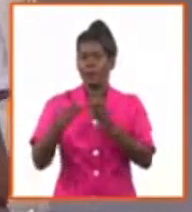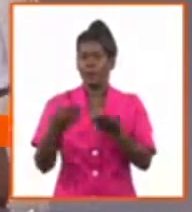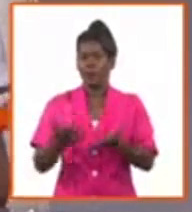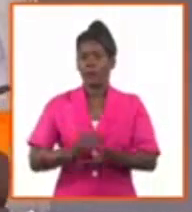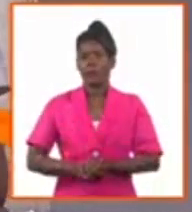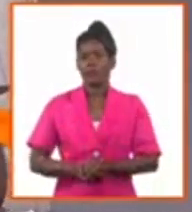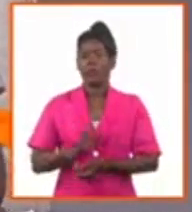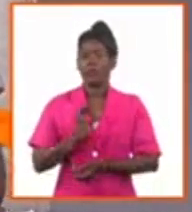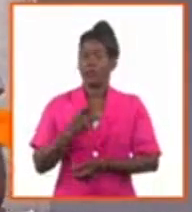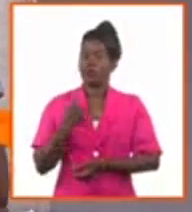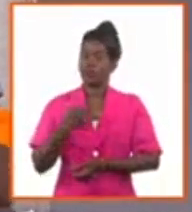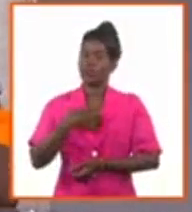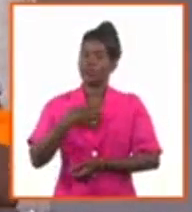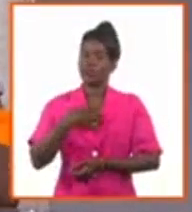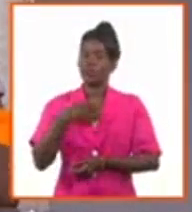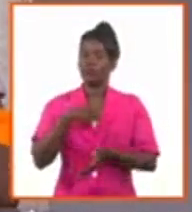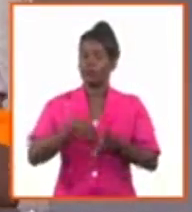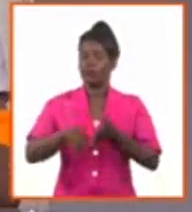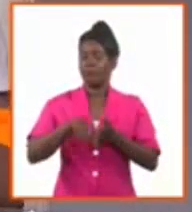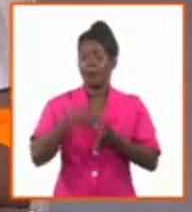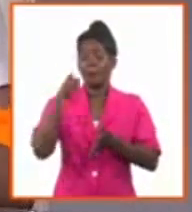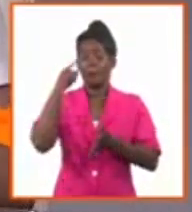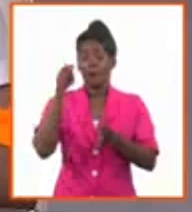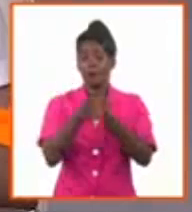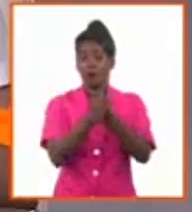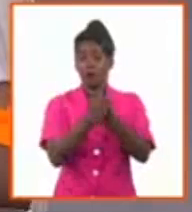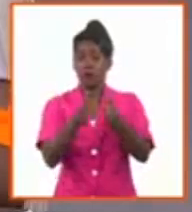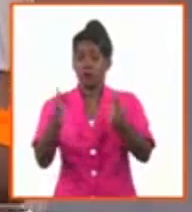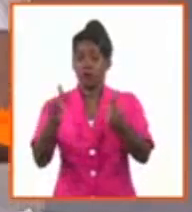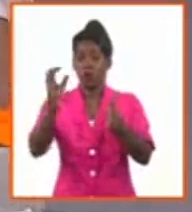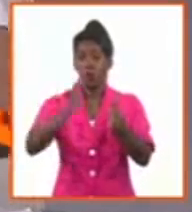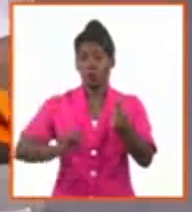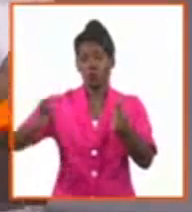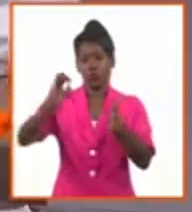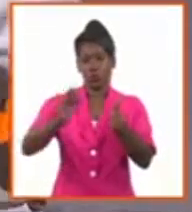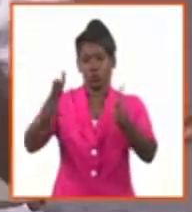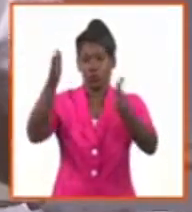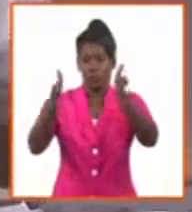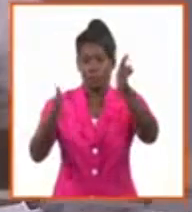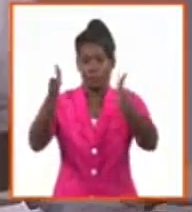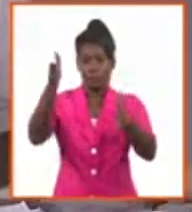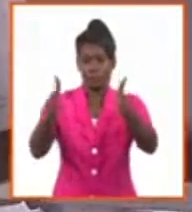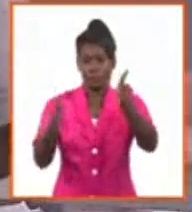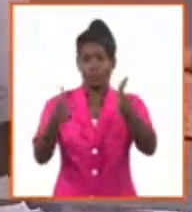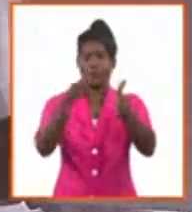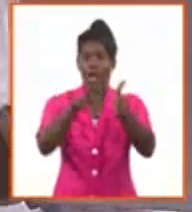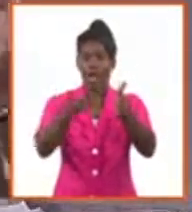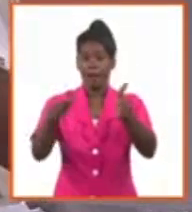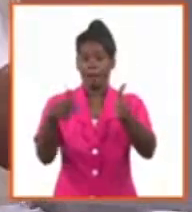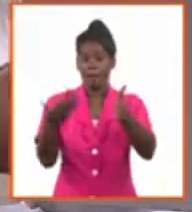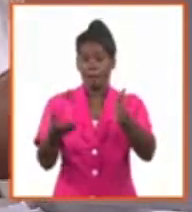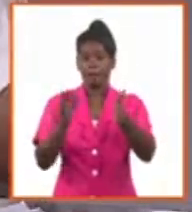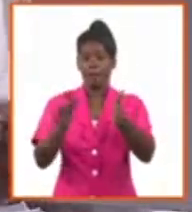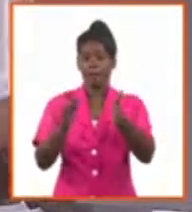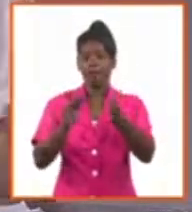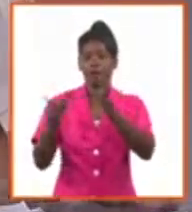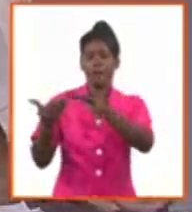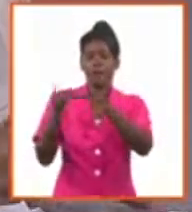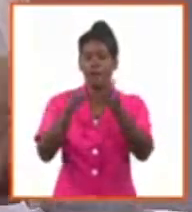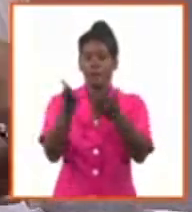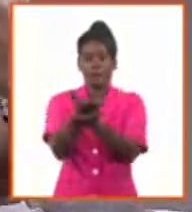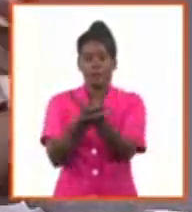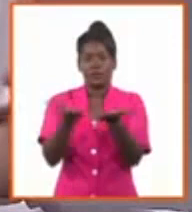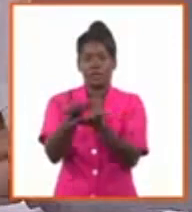de universidad se va a estar desarrollando durante todo el mes de octubre, que va a tener una fortaleza tremenda, y es que va a haber un debate previo en todas